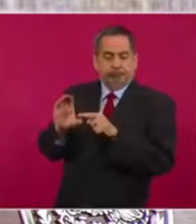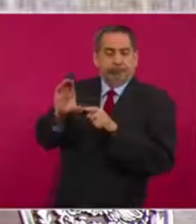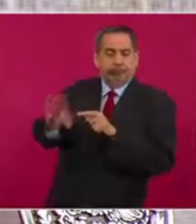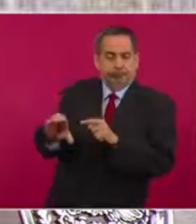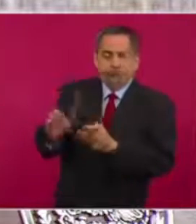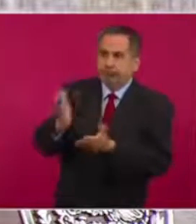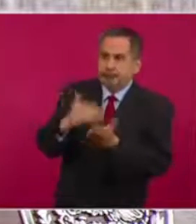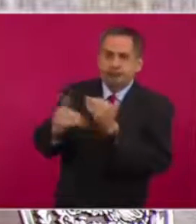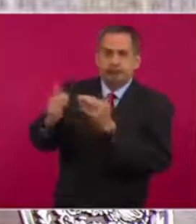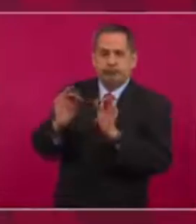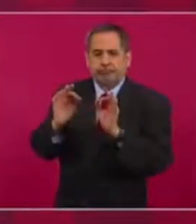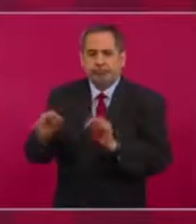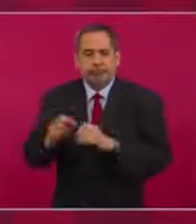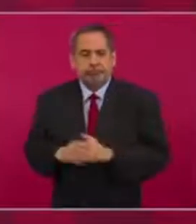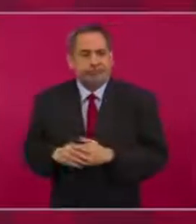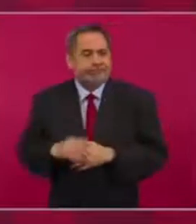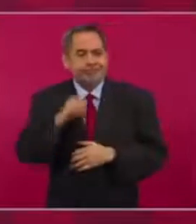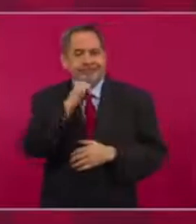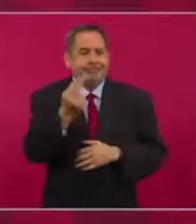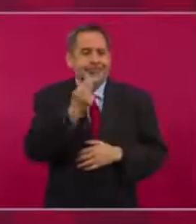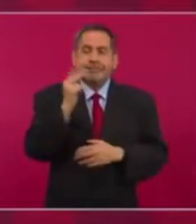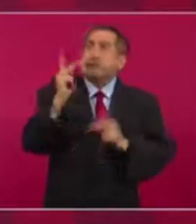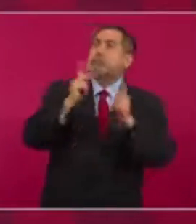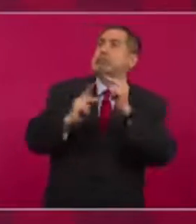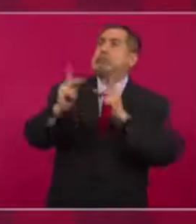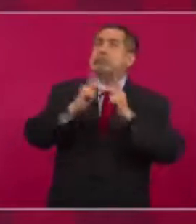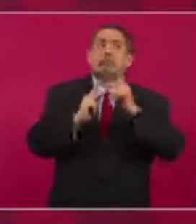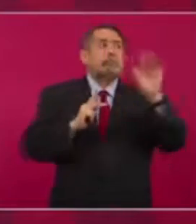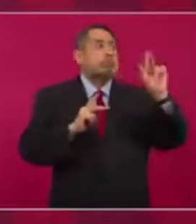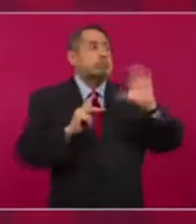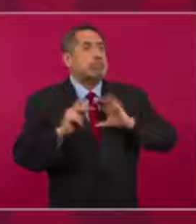No hace falta pedir créditos